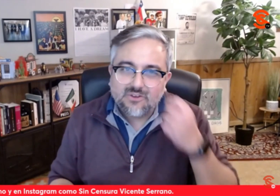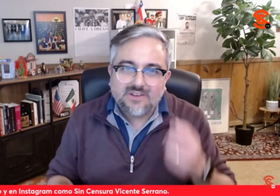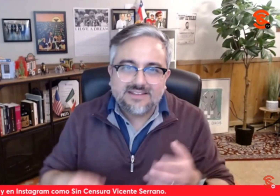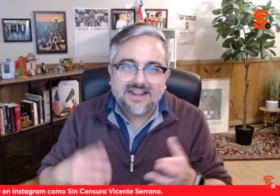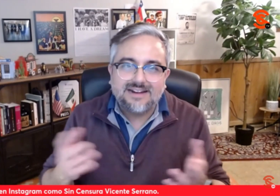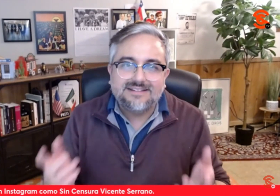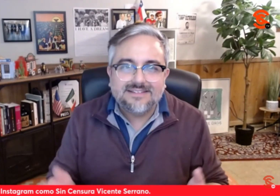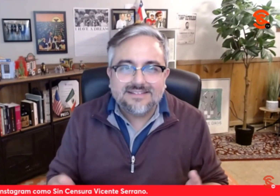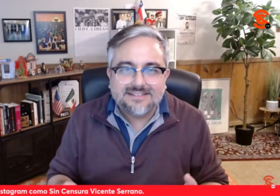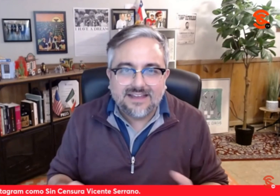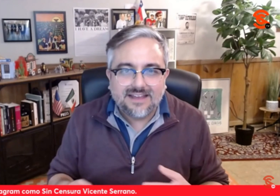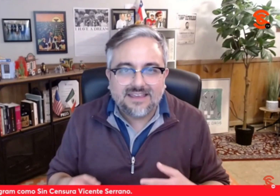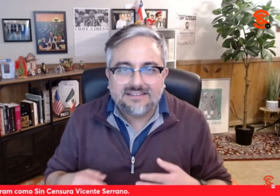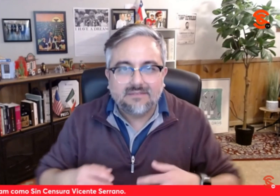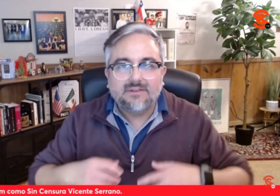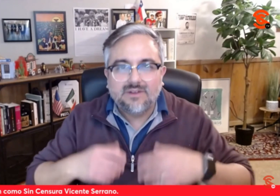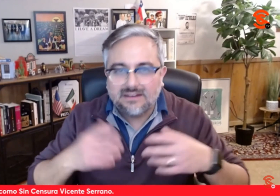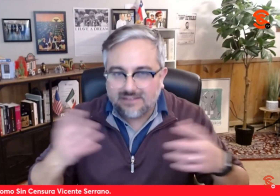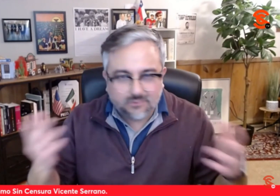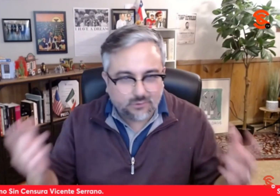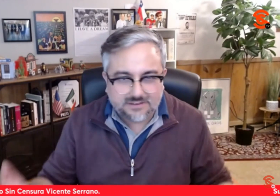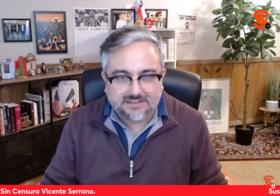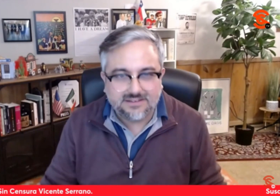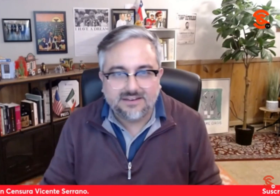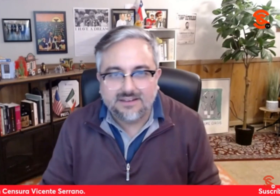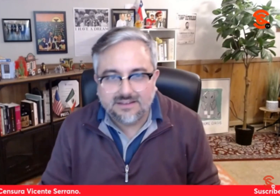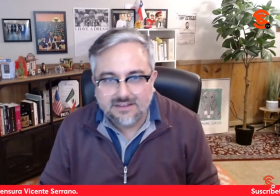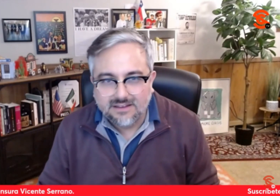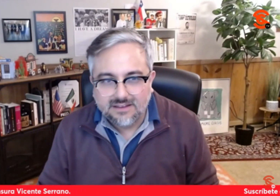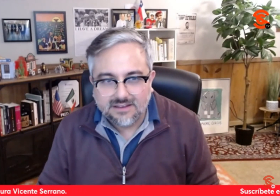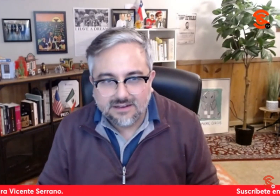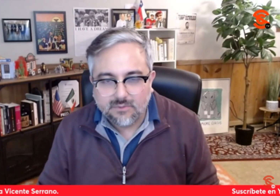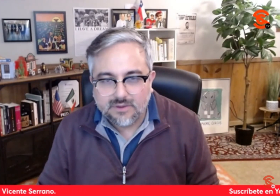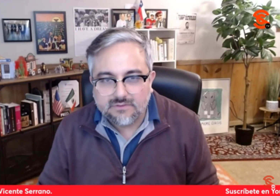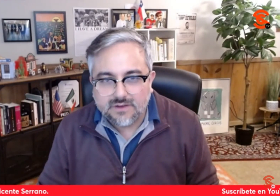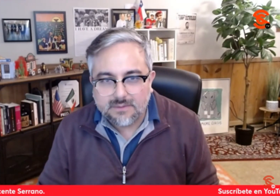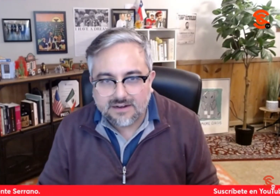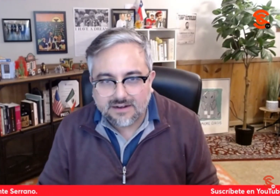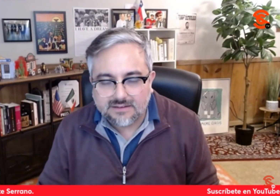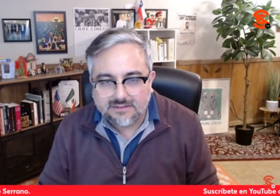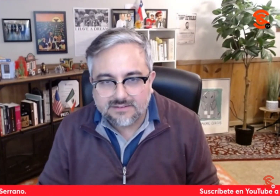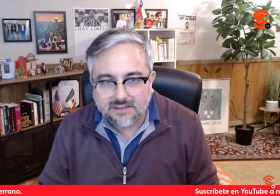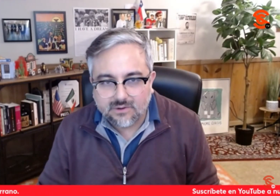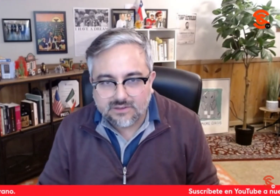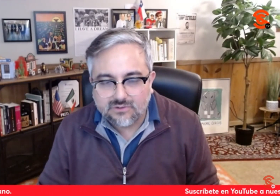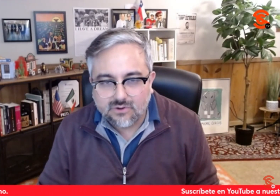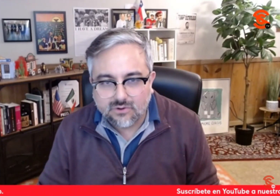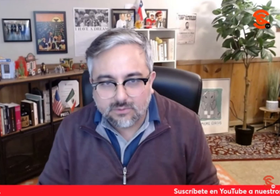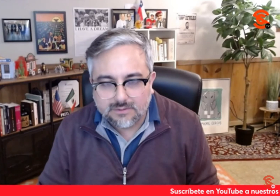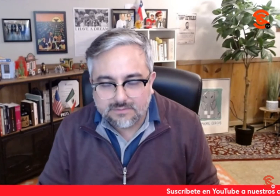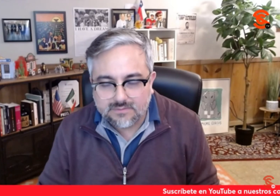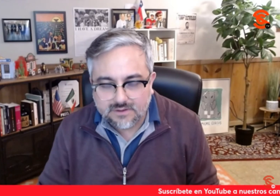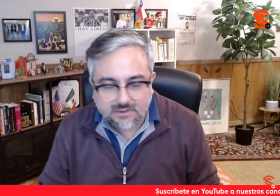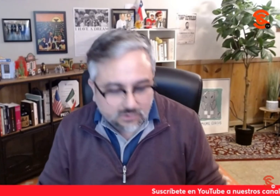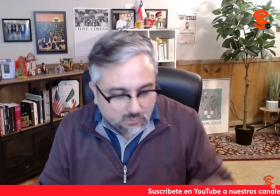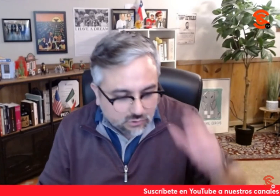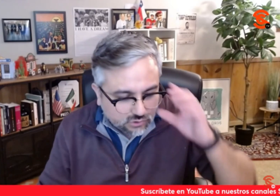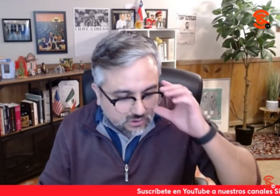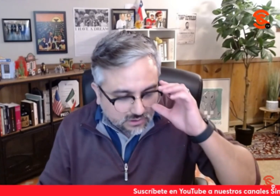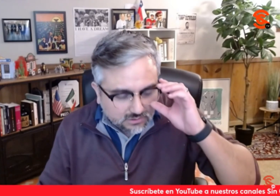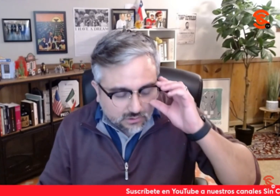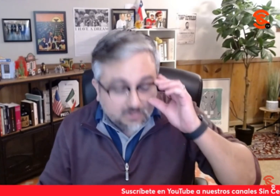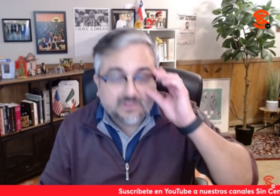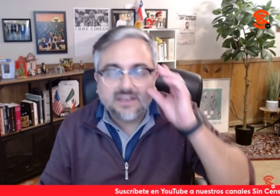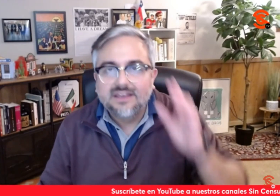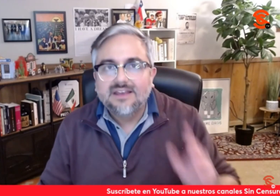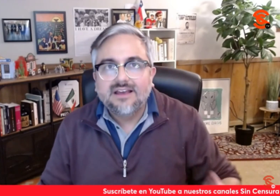Y recuerdo yo hasta la risita, ya saben, ¿no? Estas formas que tiene el muy infame del racista de Lorenzo Córdoba. Recuerdo